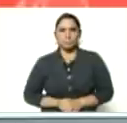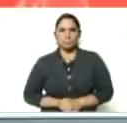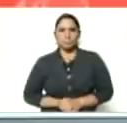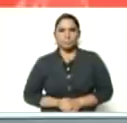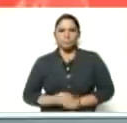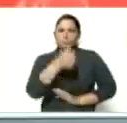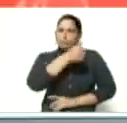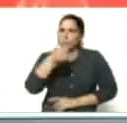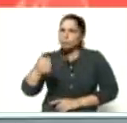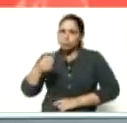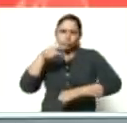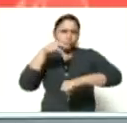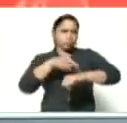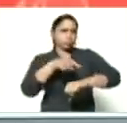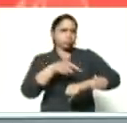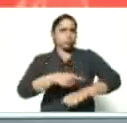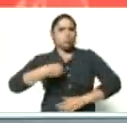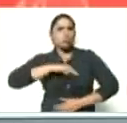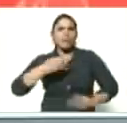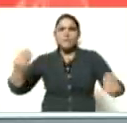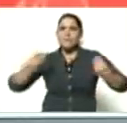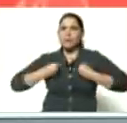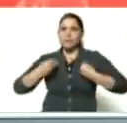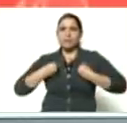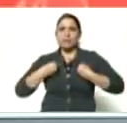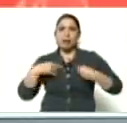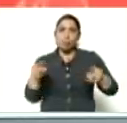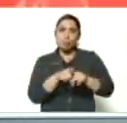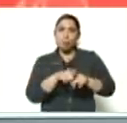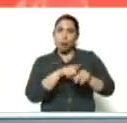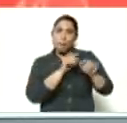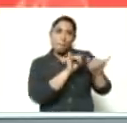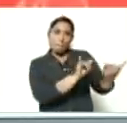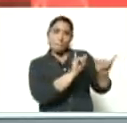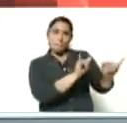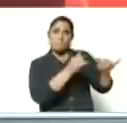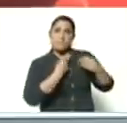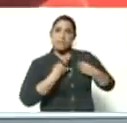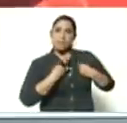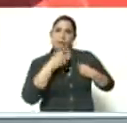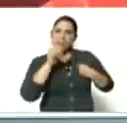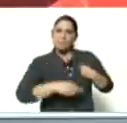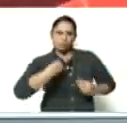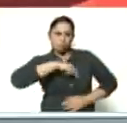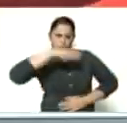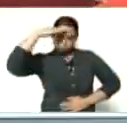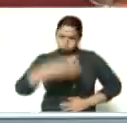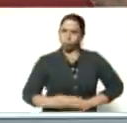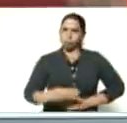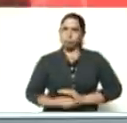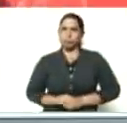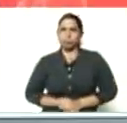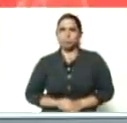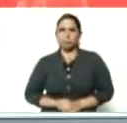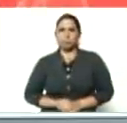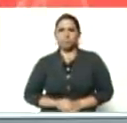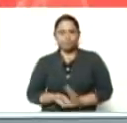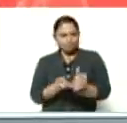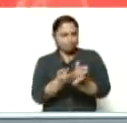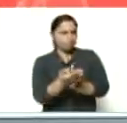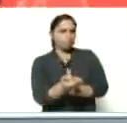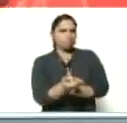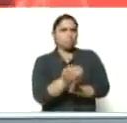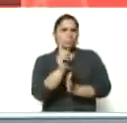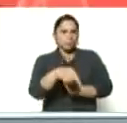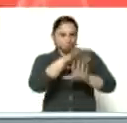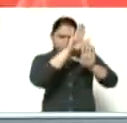Cada segundo de nuestra vida y de su vida. De haber sido soldado, leal y